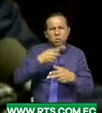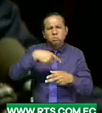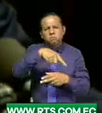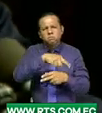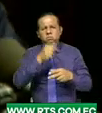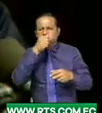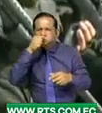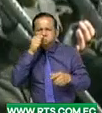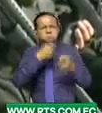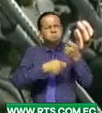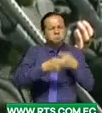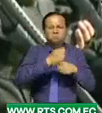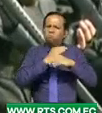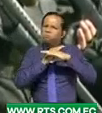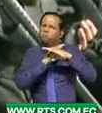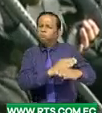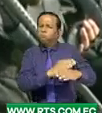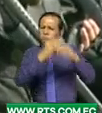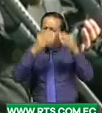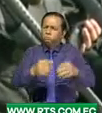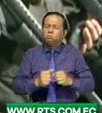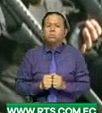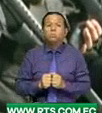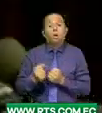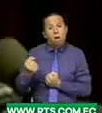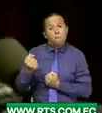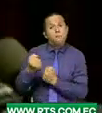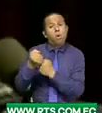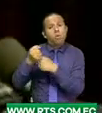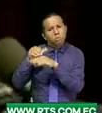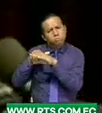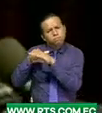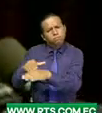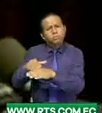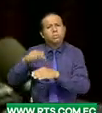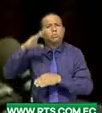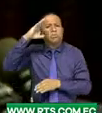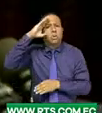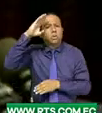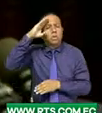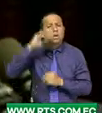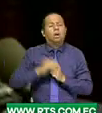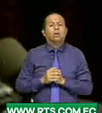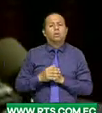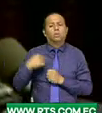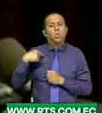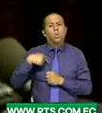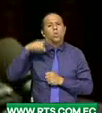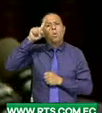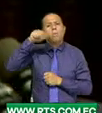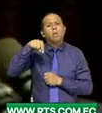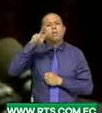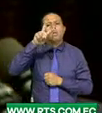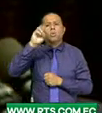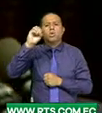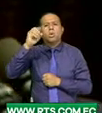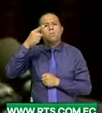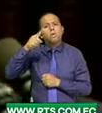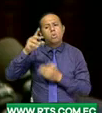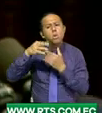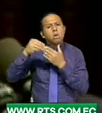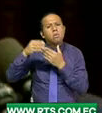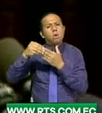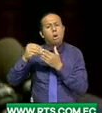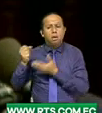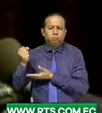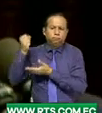narcotraficantes. Y que respaldará a la policía. Vamos a invertir 1.200 millones de dólares en los